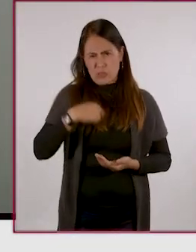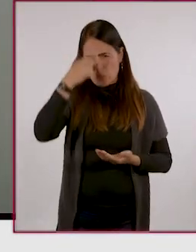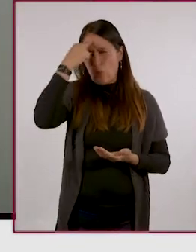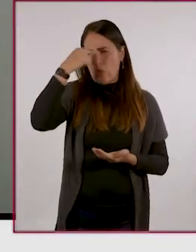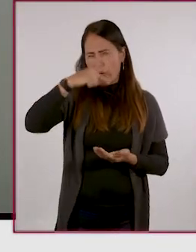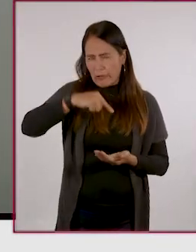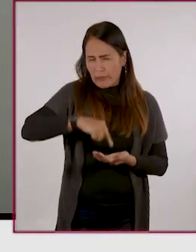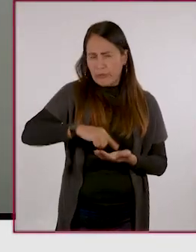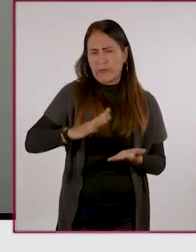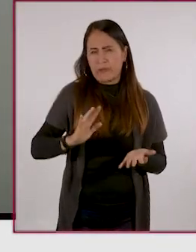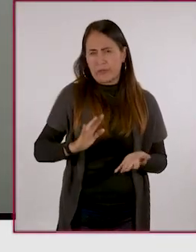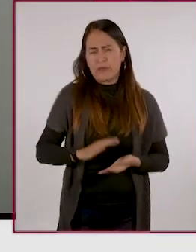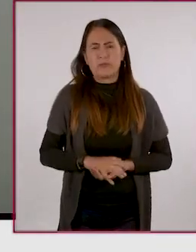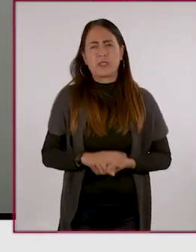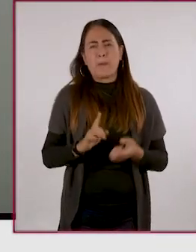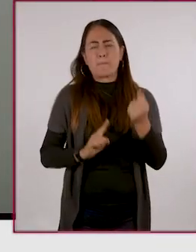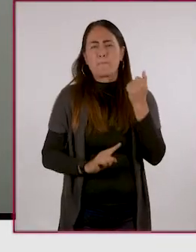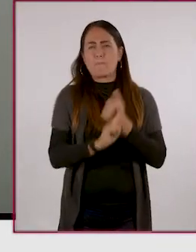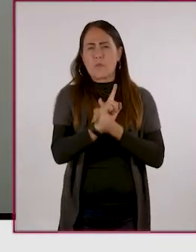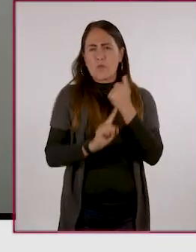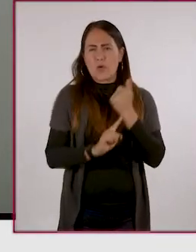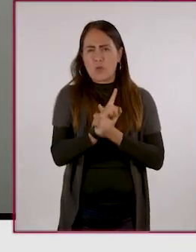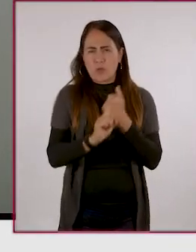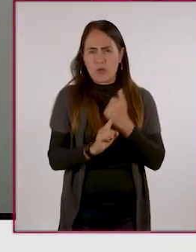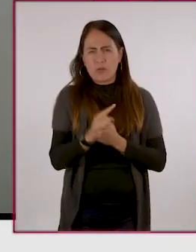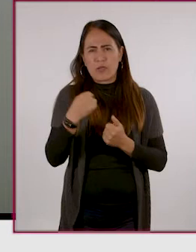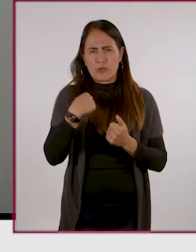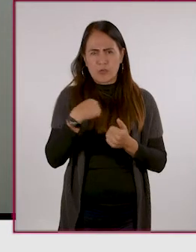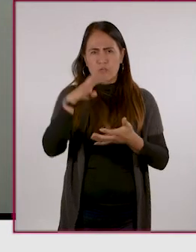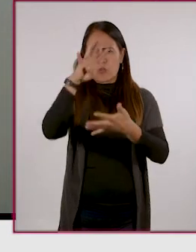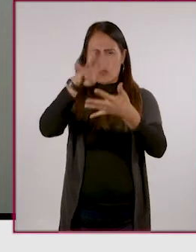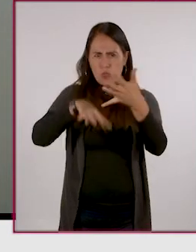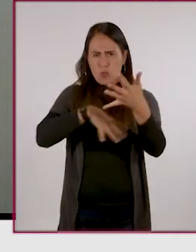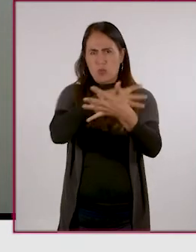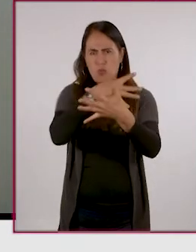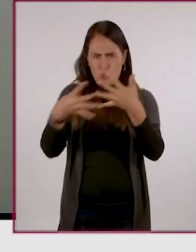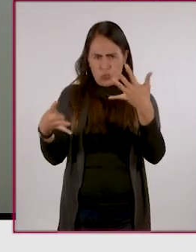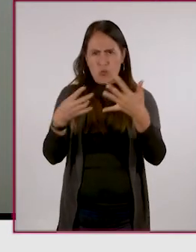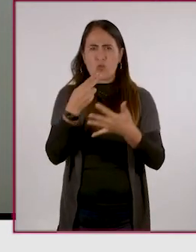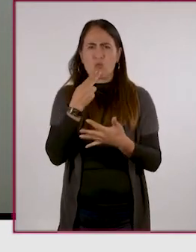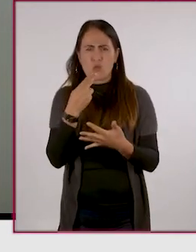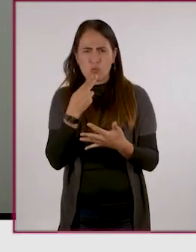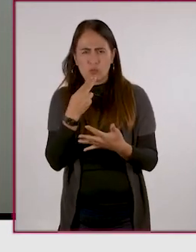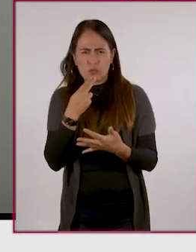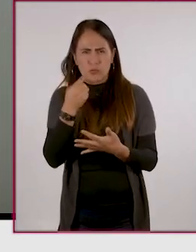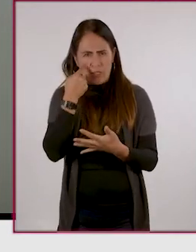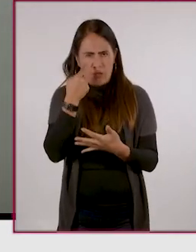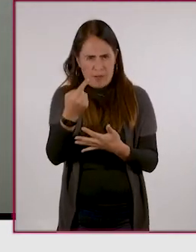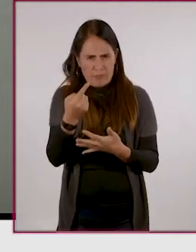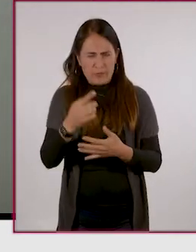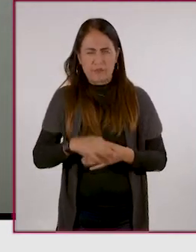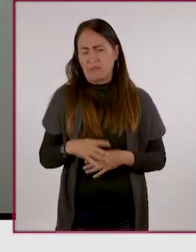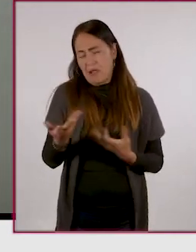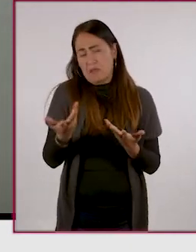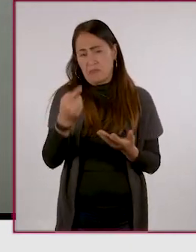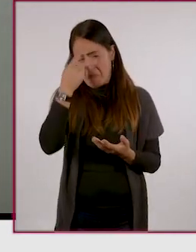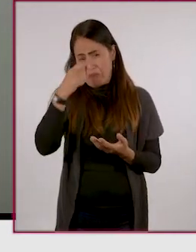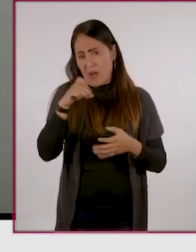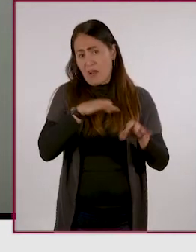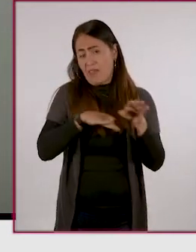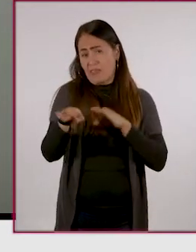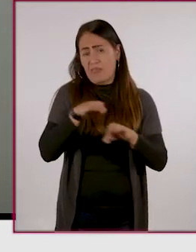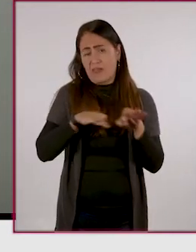que la principal problema que he visto en lo práctico, ¿no? En la vida